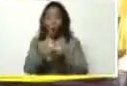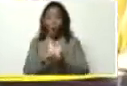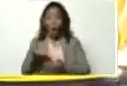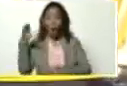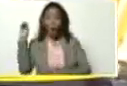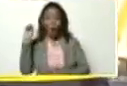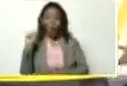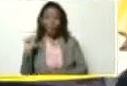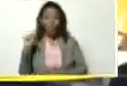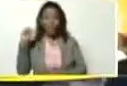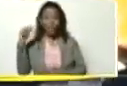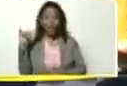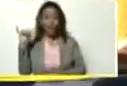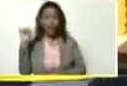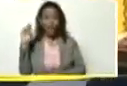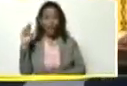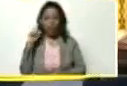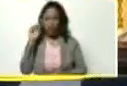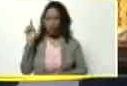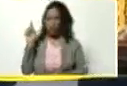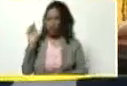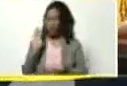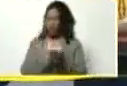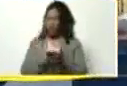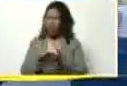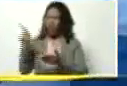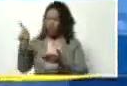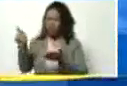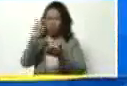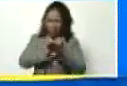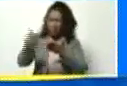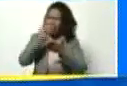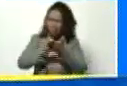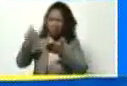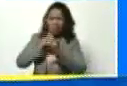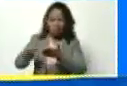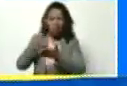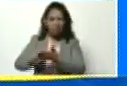Osnayer, lo pongo a hacer plana.